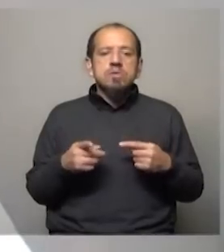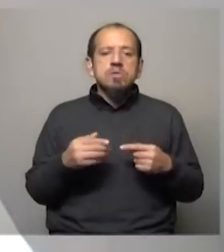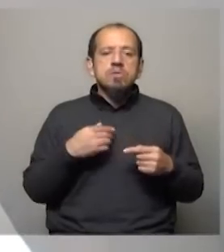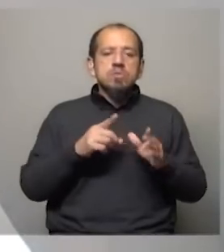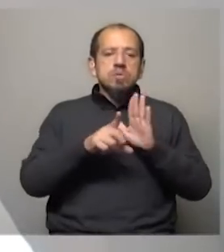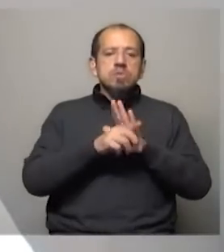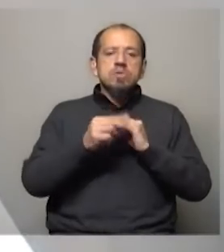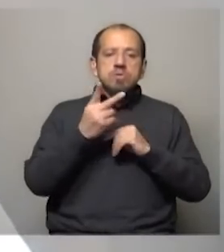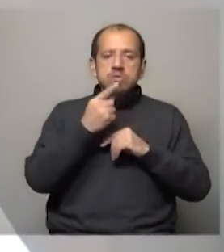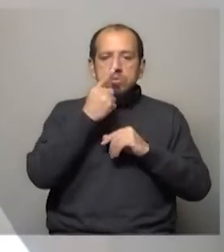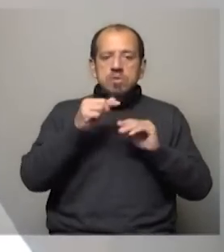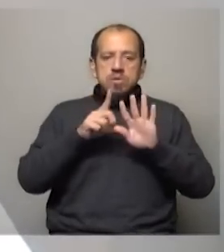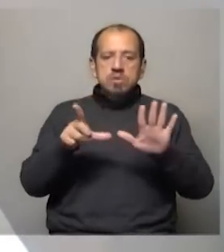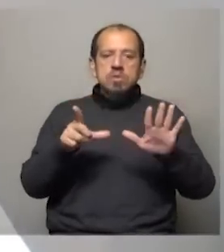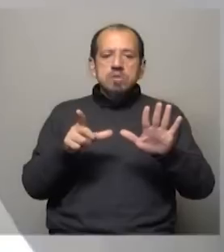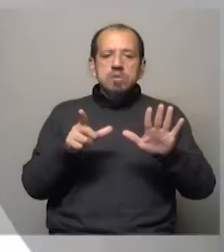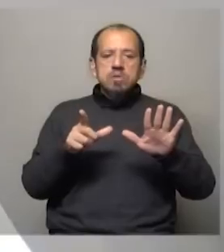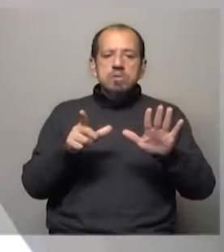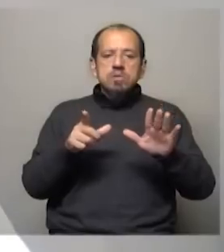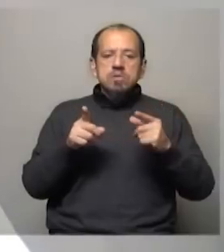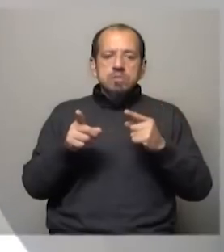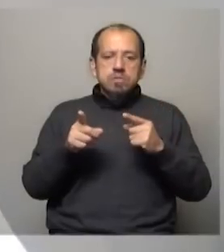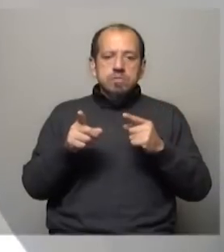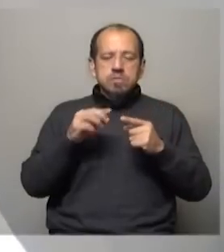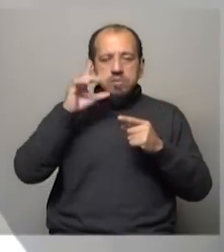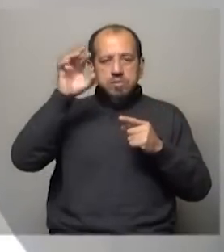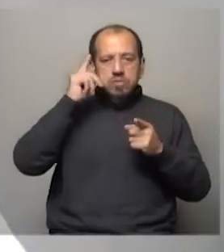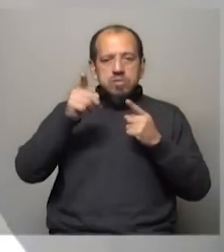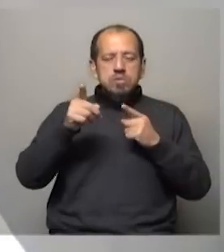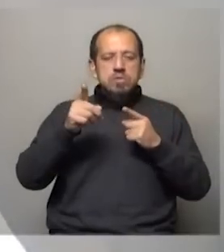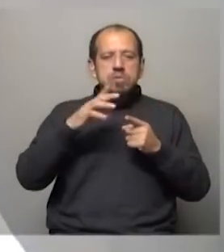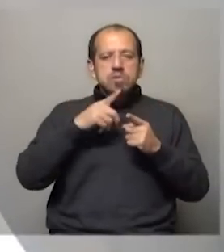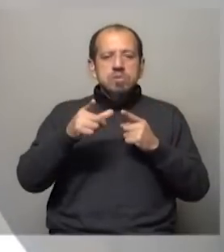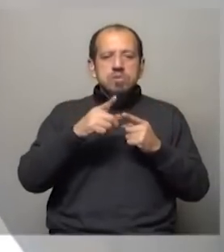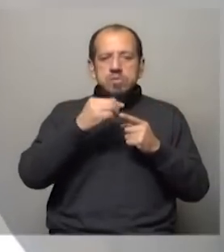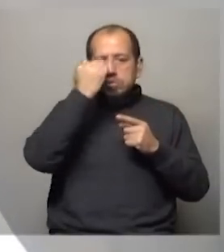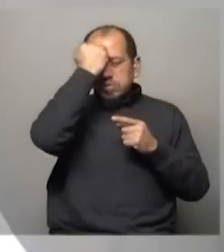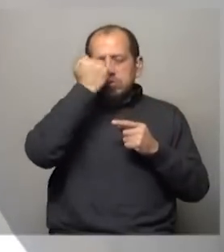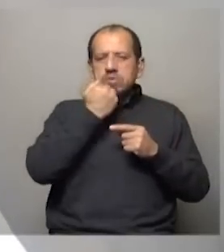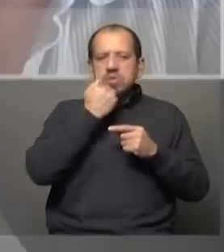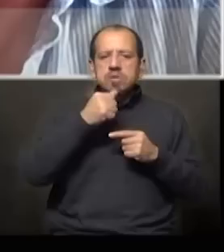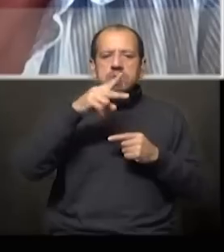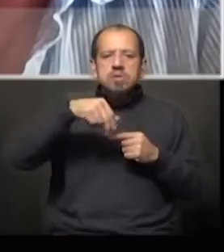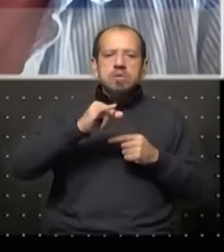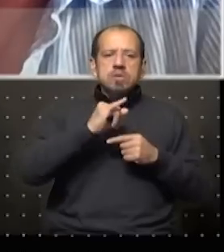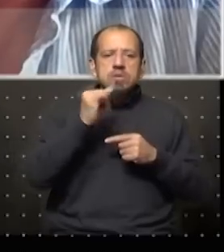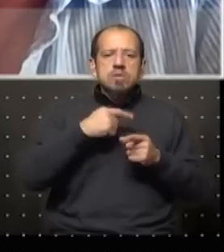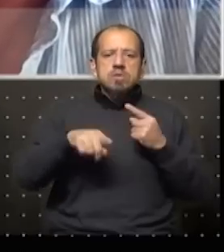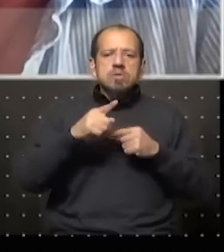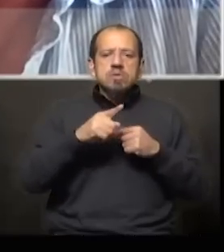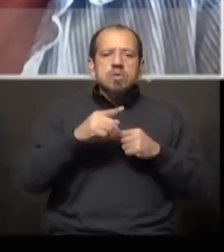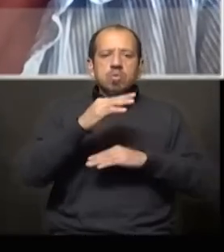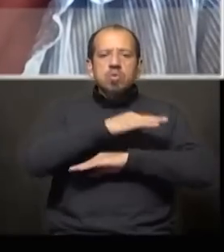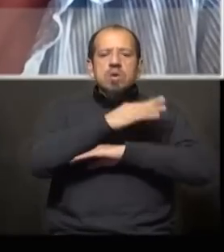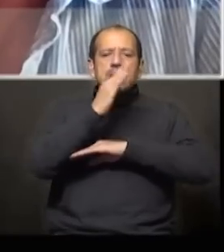en 2017 pues se acuerdan ustedes tuvo un atentado terrorista en Niza de un camión que atropelló